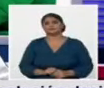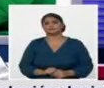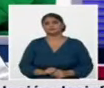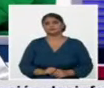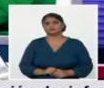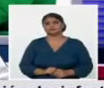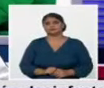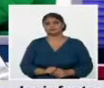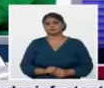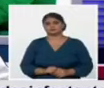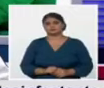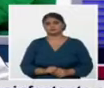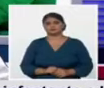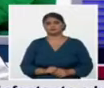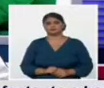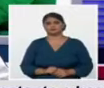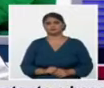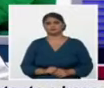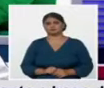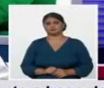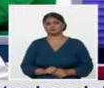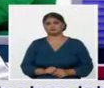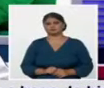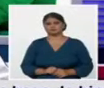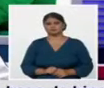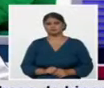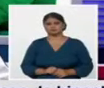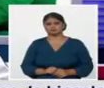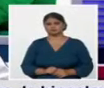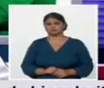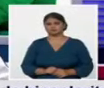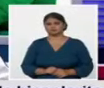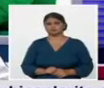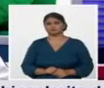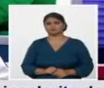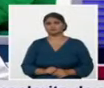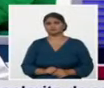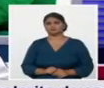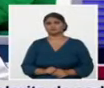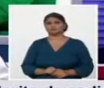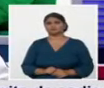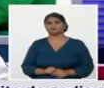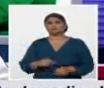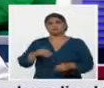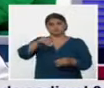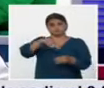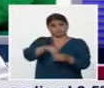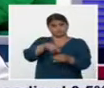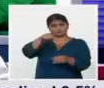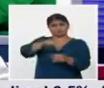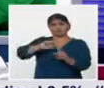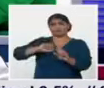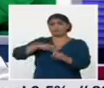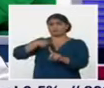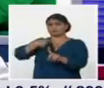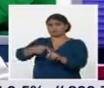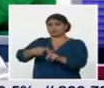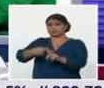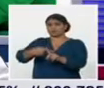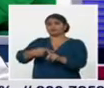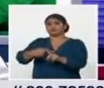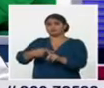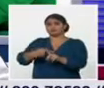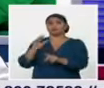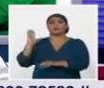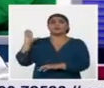por el protocolo, se confirman, y nuevamente reiterar que estas personas todas venían con el resultado de